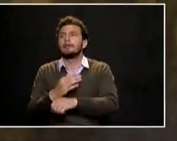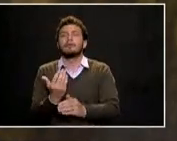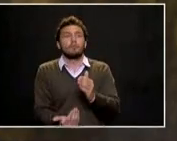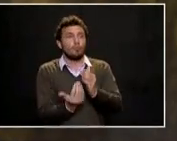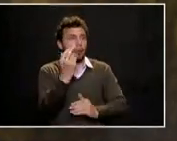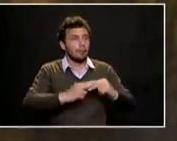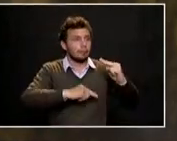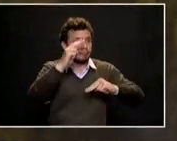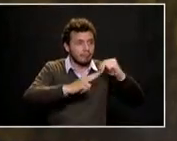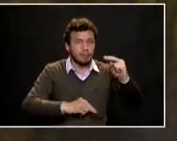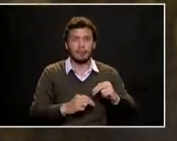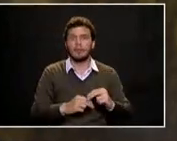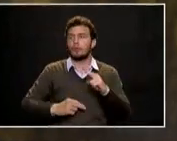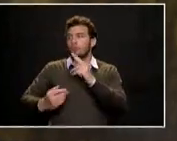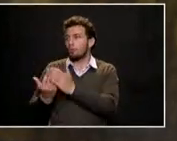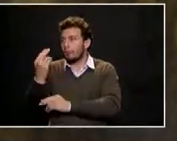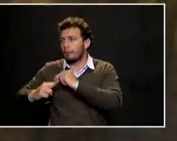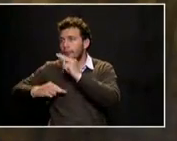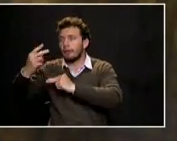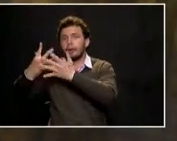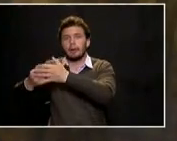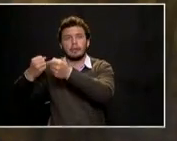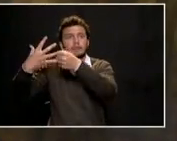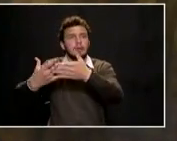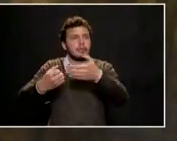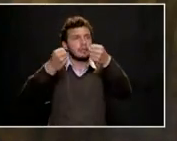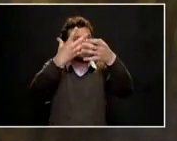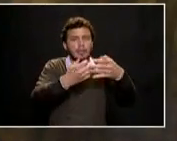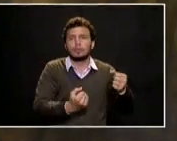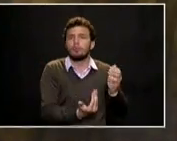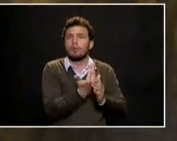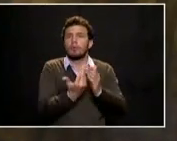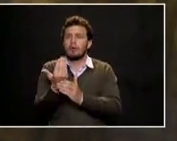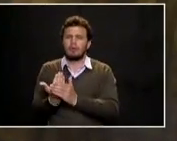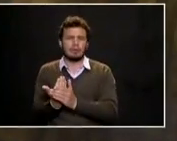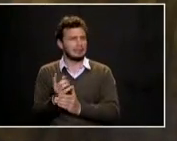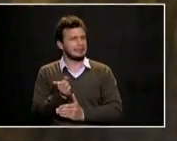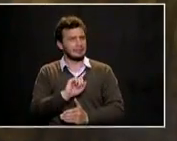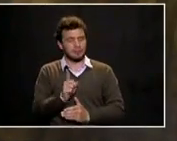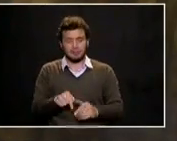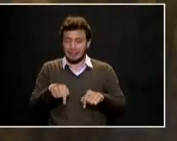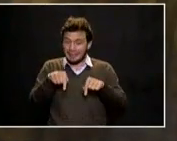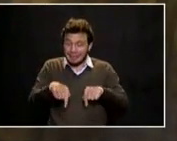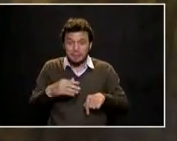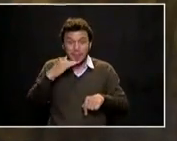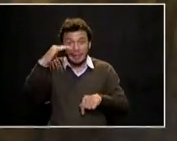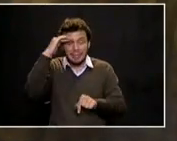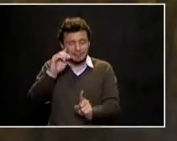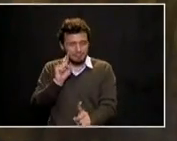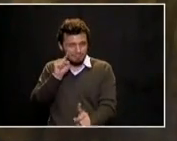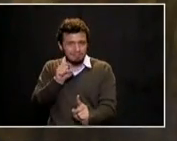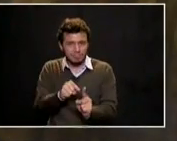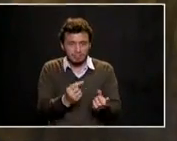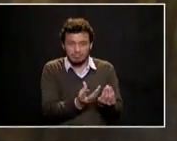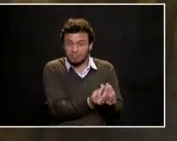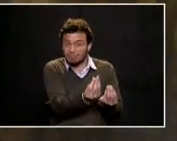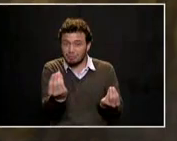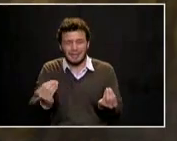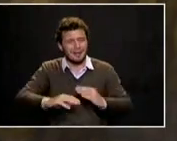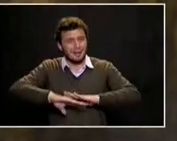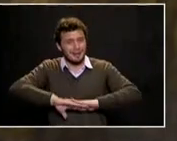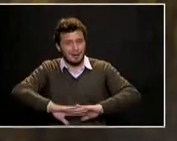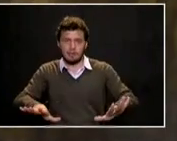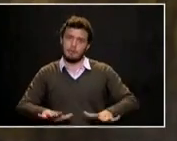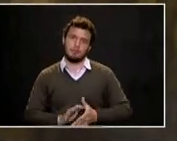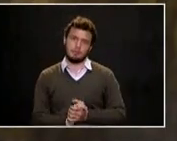tener que hacer muchísimas. Entonces, hay que acabar ya con el conflicto en Medellín, y para eso voy a quitarle las grandes rentas